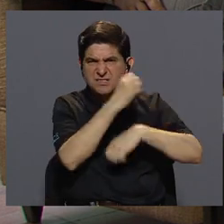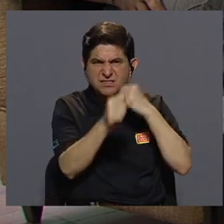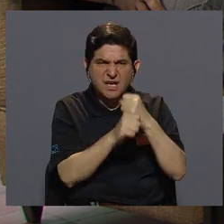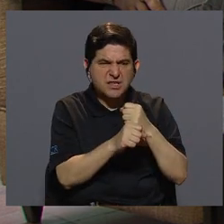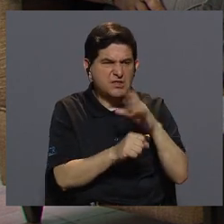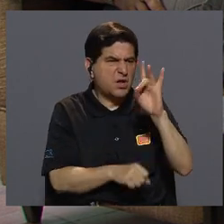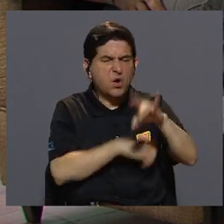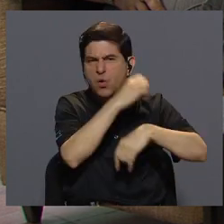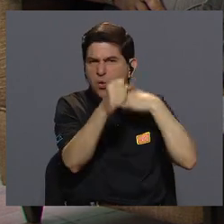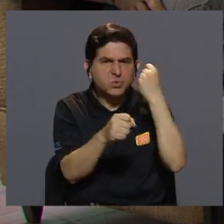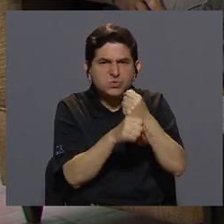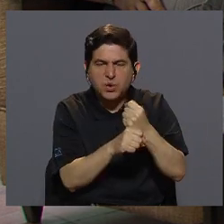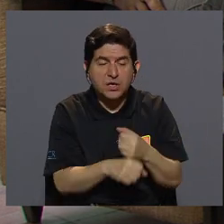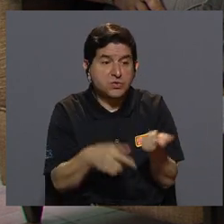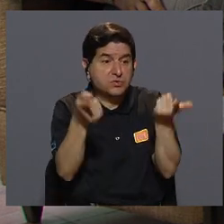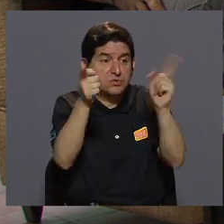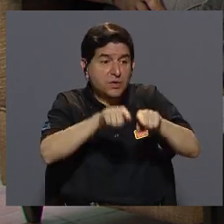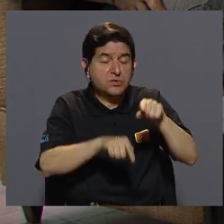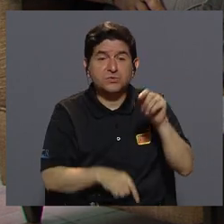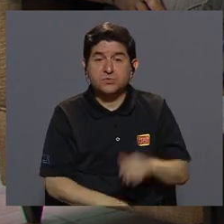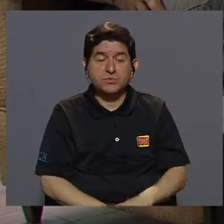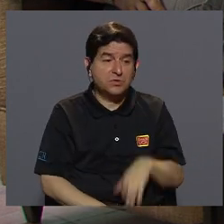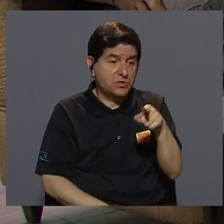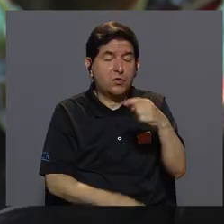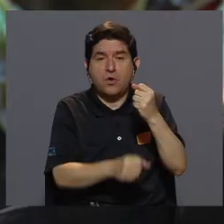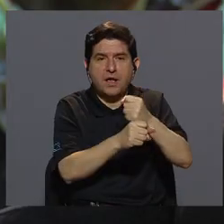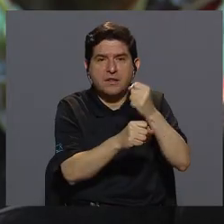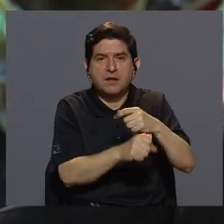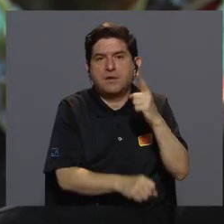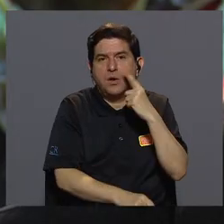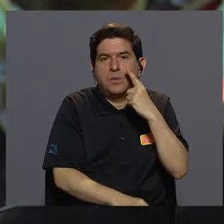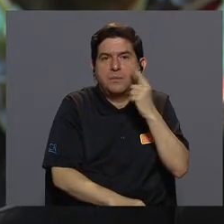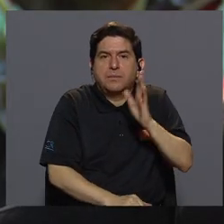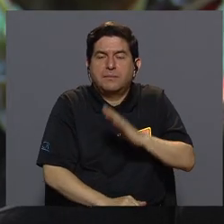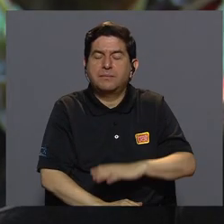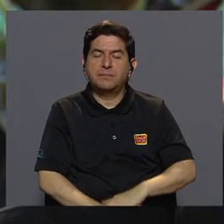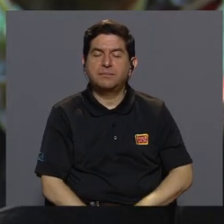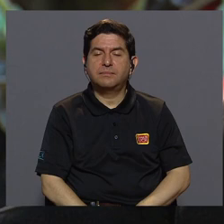7 años, 8 años cuando pasó eso de papá. Y